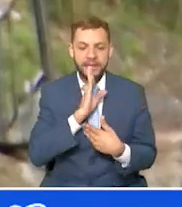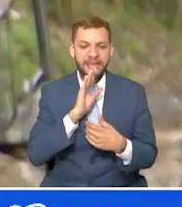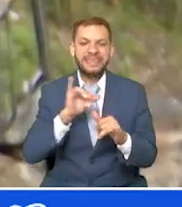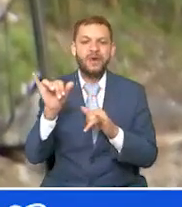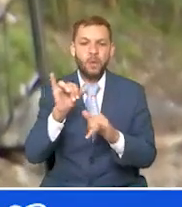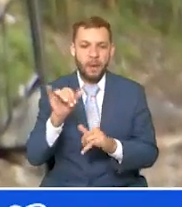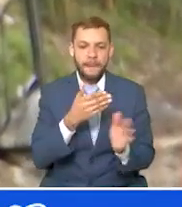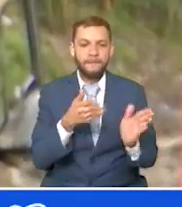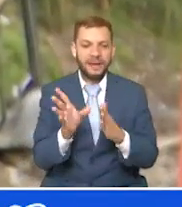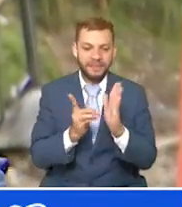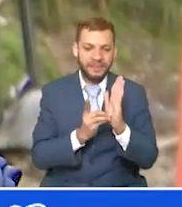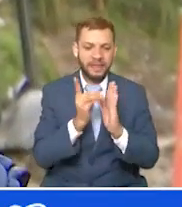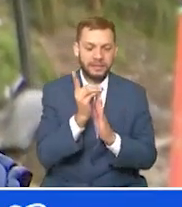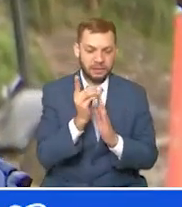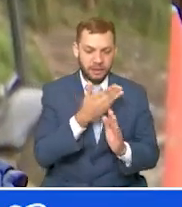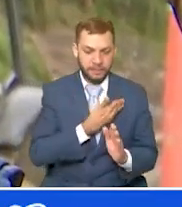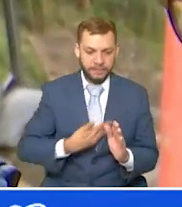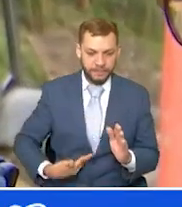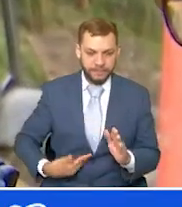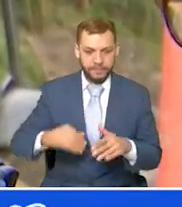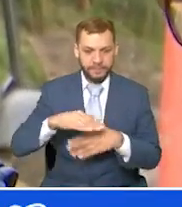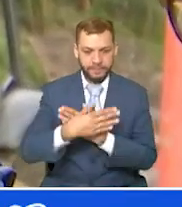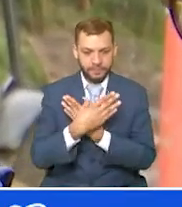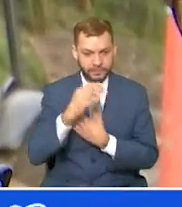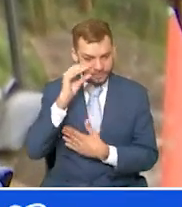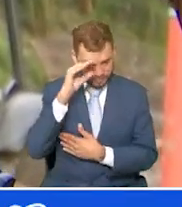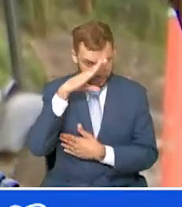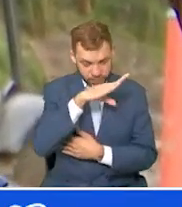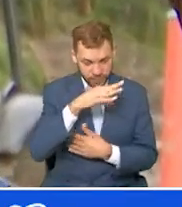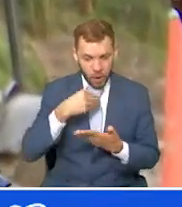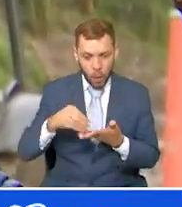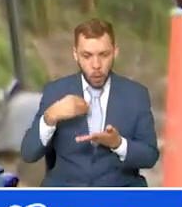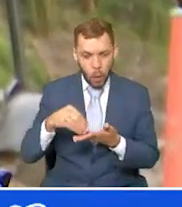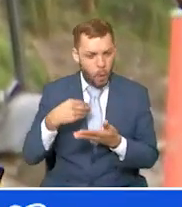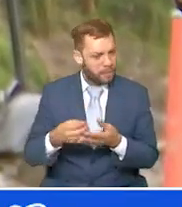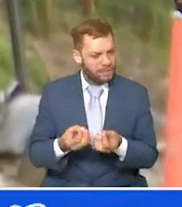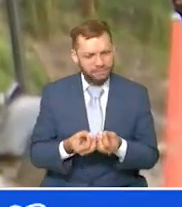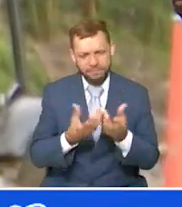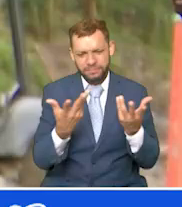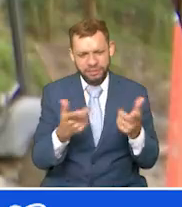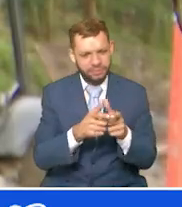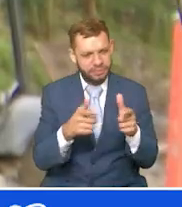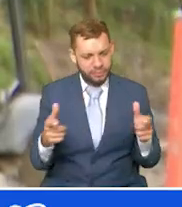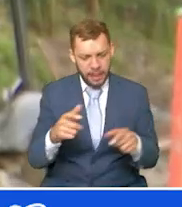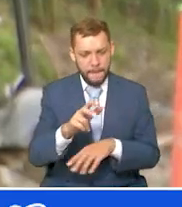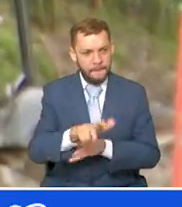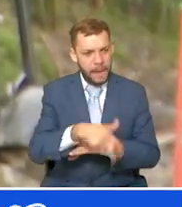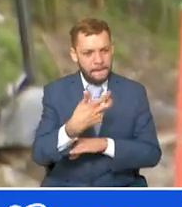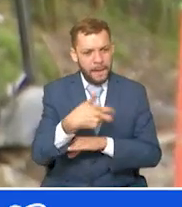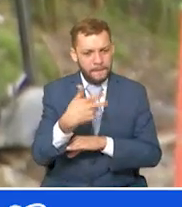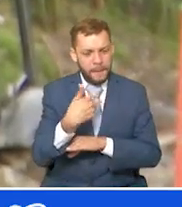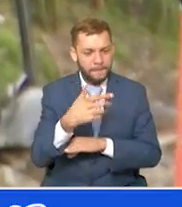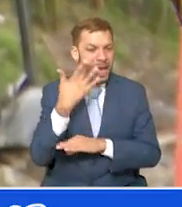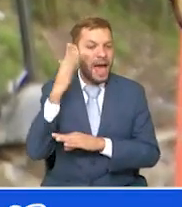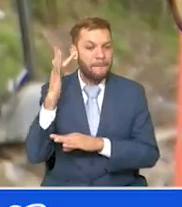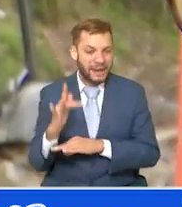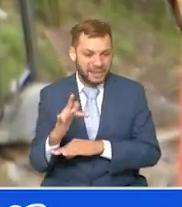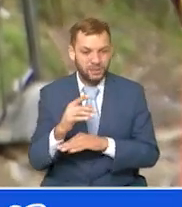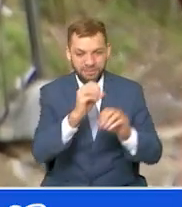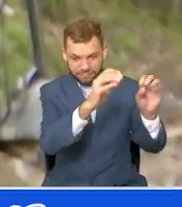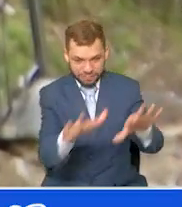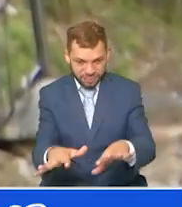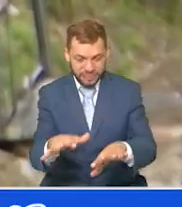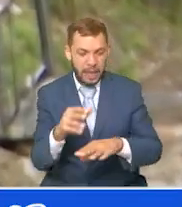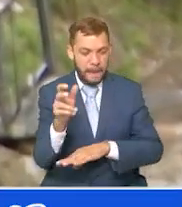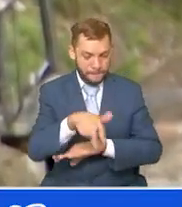Petro y es una inversión importante en maquinaria amarilla en retroexcavadoras en esas maquinarias para atender las contingencias